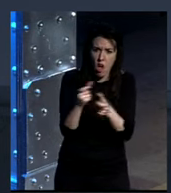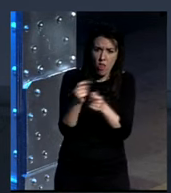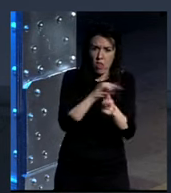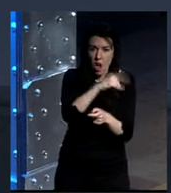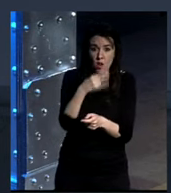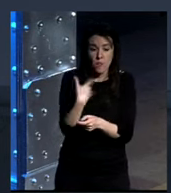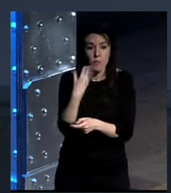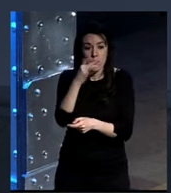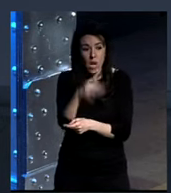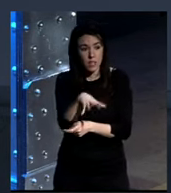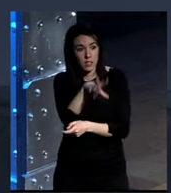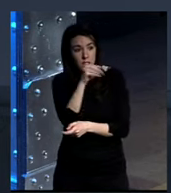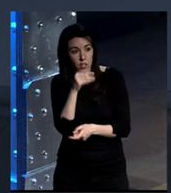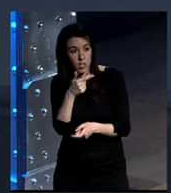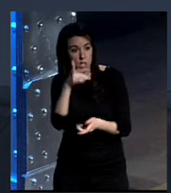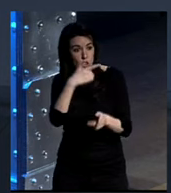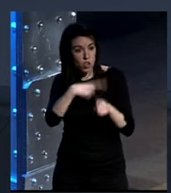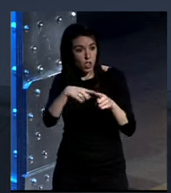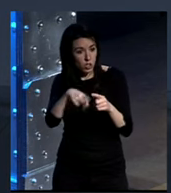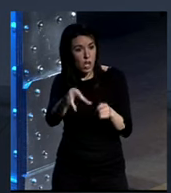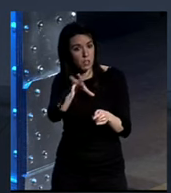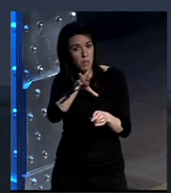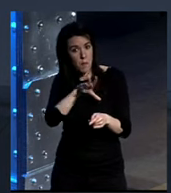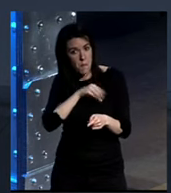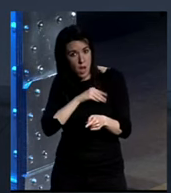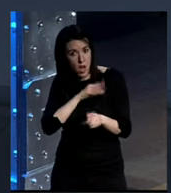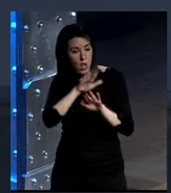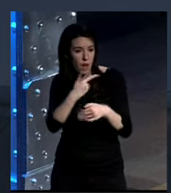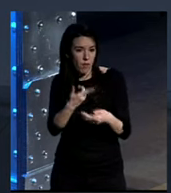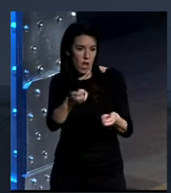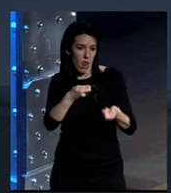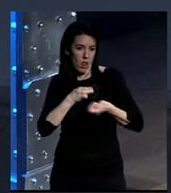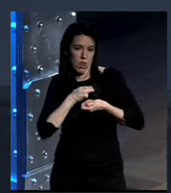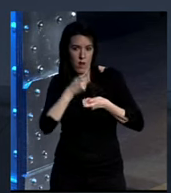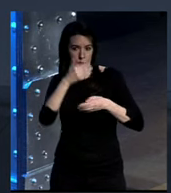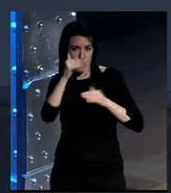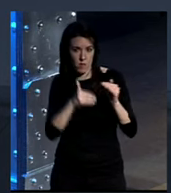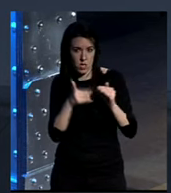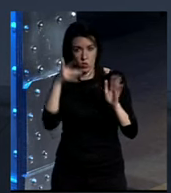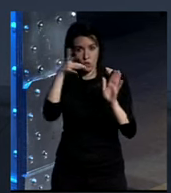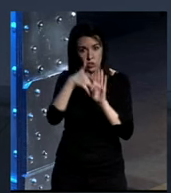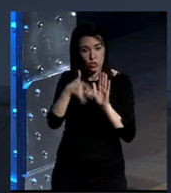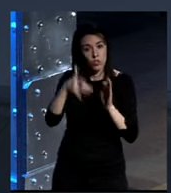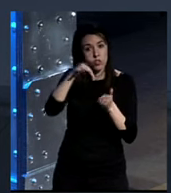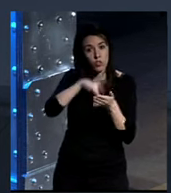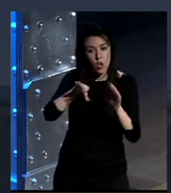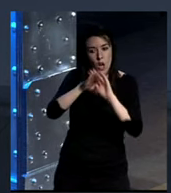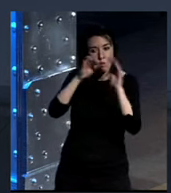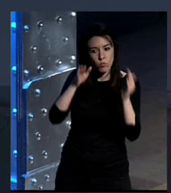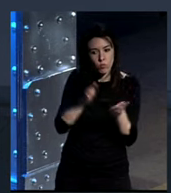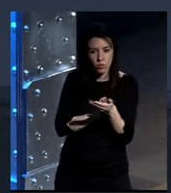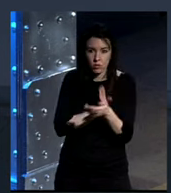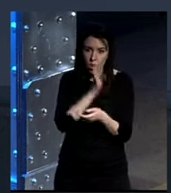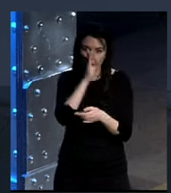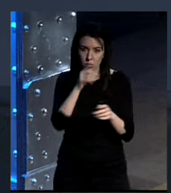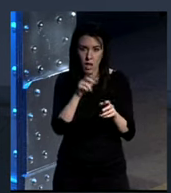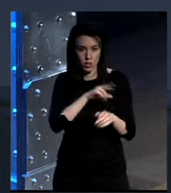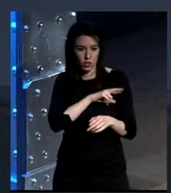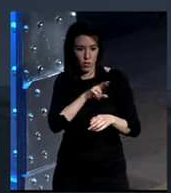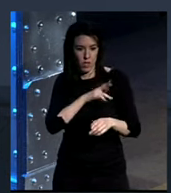recibir menos de lo que te merecías, te llevó a profundizar en ese mundo excitante y romántico de las